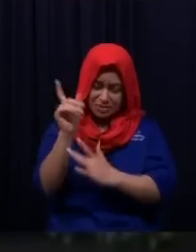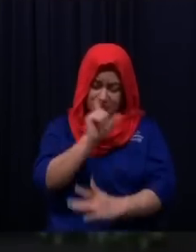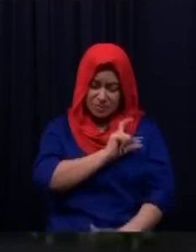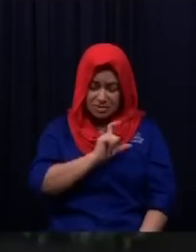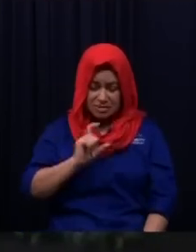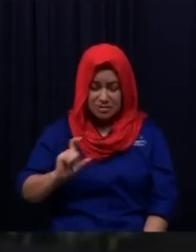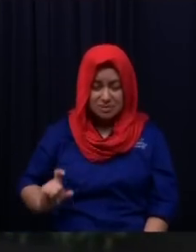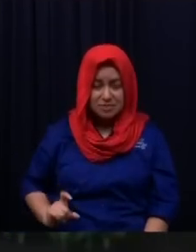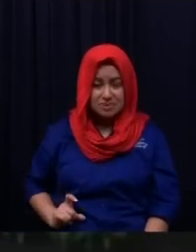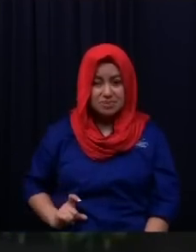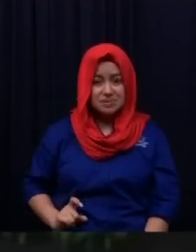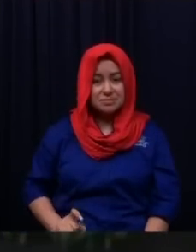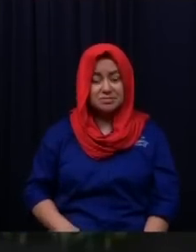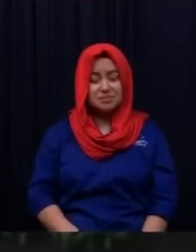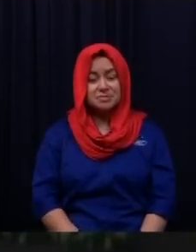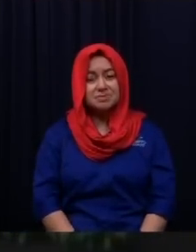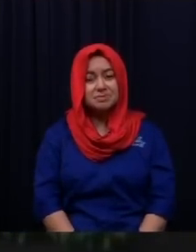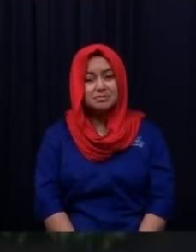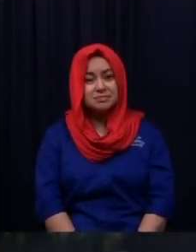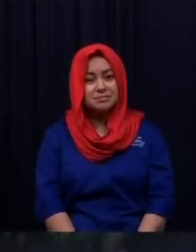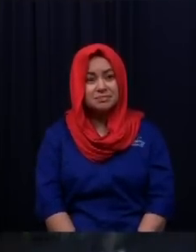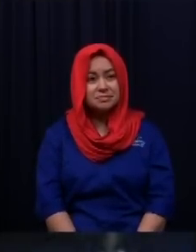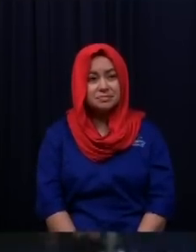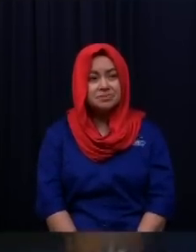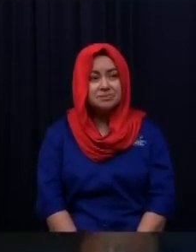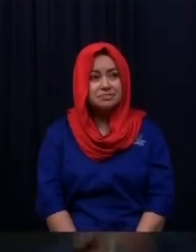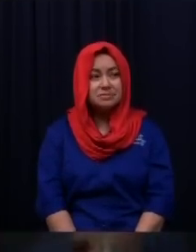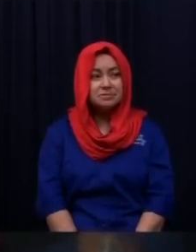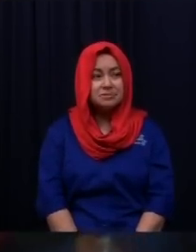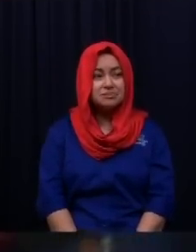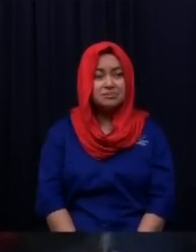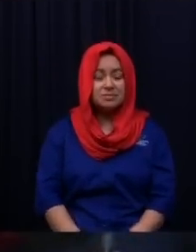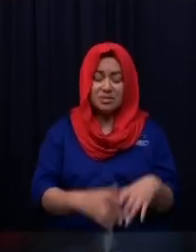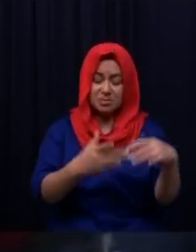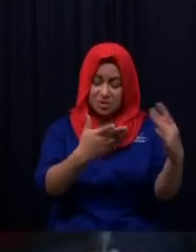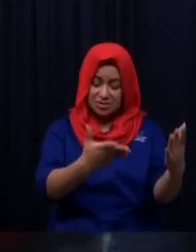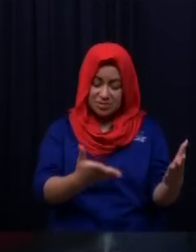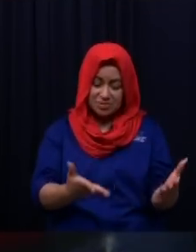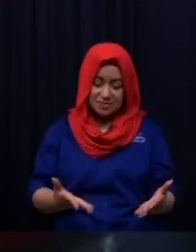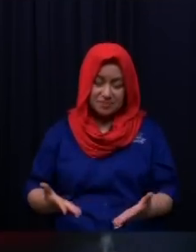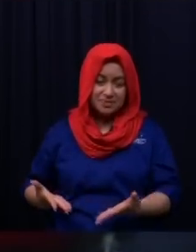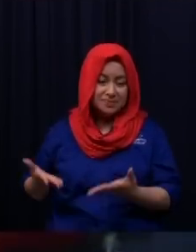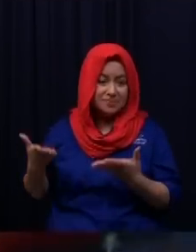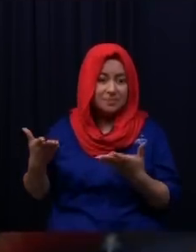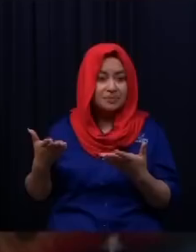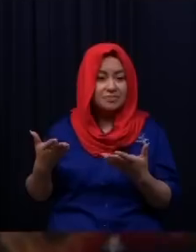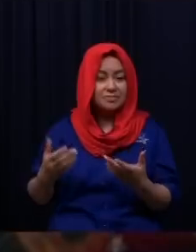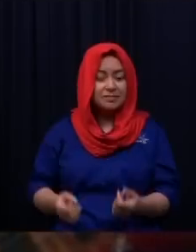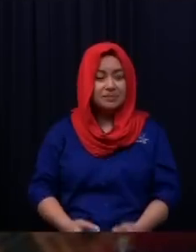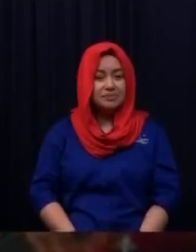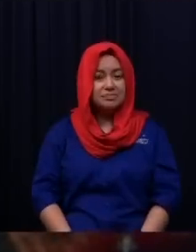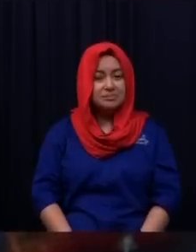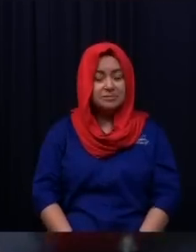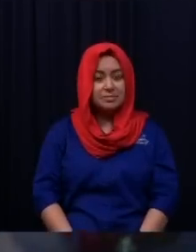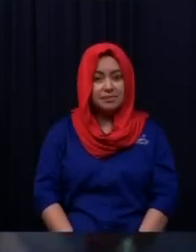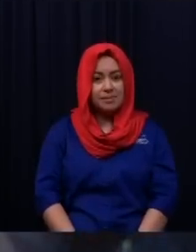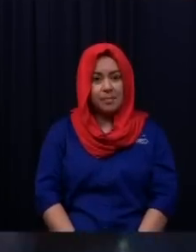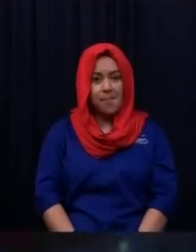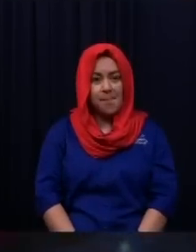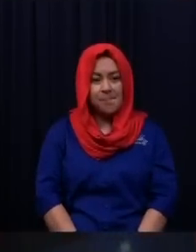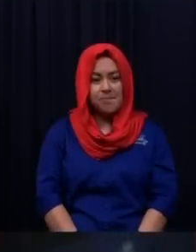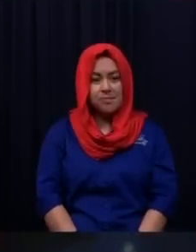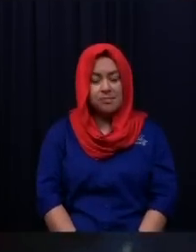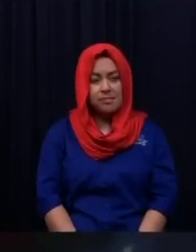Aleluya. Allá viene otra persona. Bienvenido, hermano, a la casa del Señor.